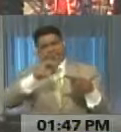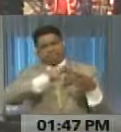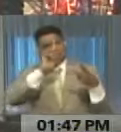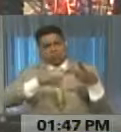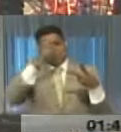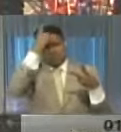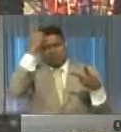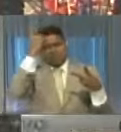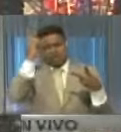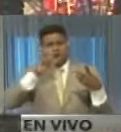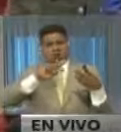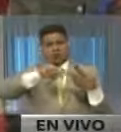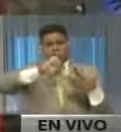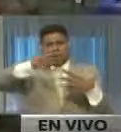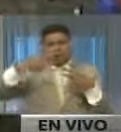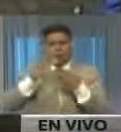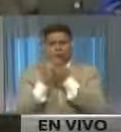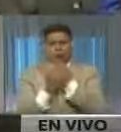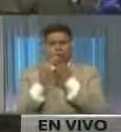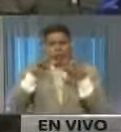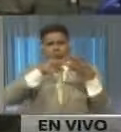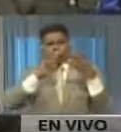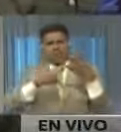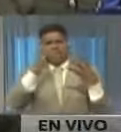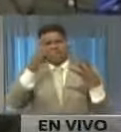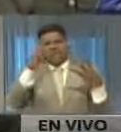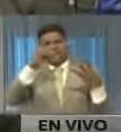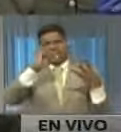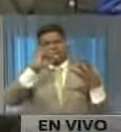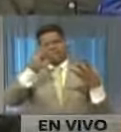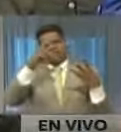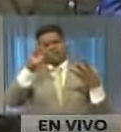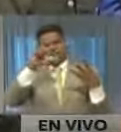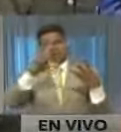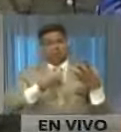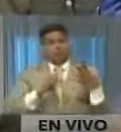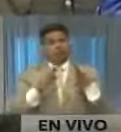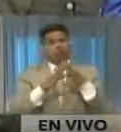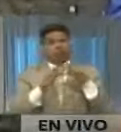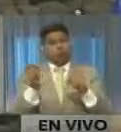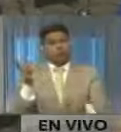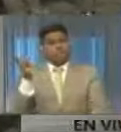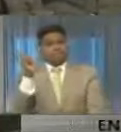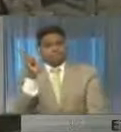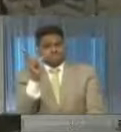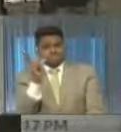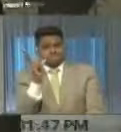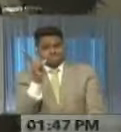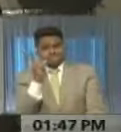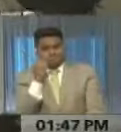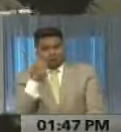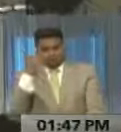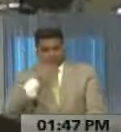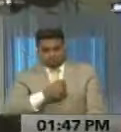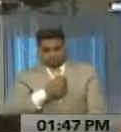Diosdado, de Jorge Rodríguez, de Daniel. Lo único, son unos machistas, no pusieron a hablar a ninguna mujer.